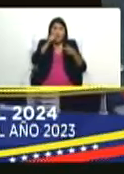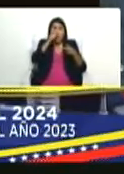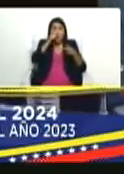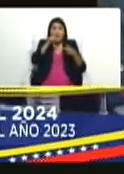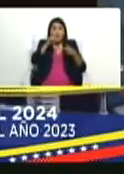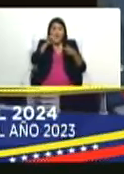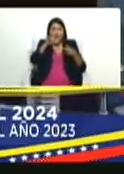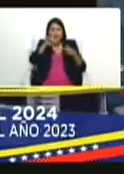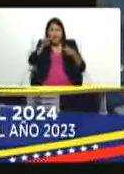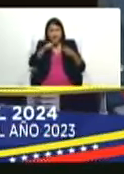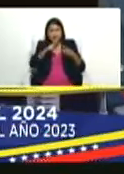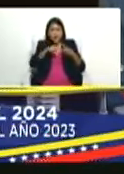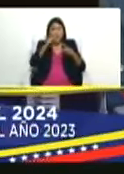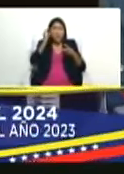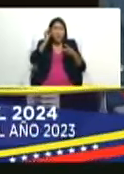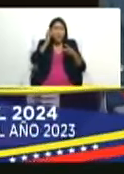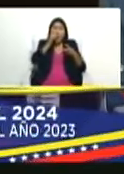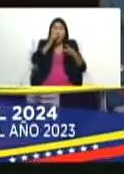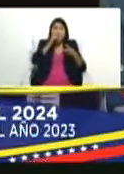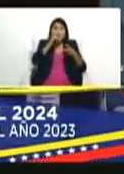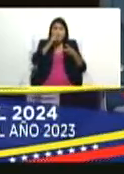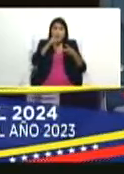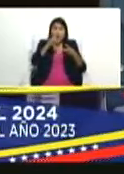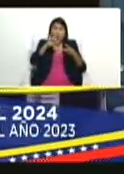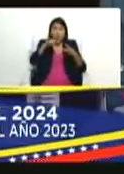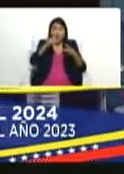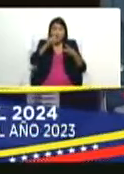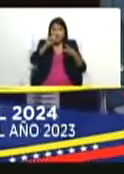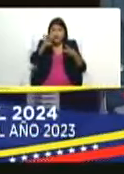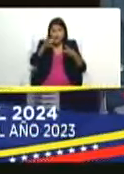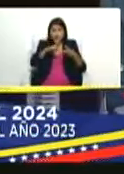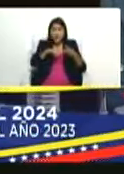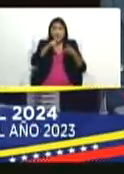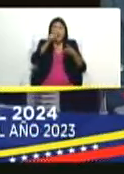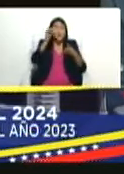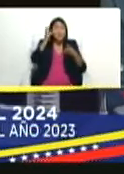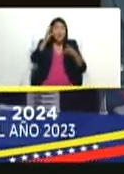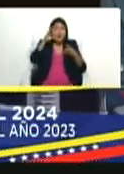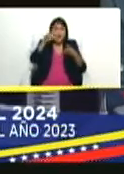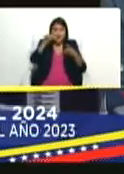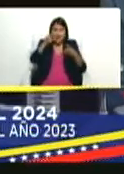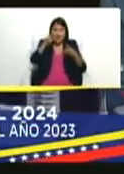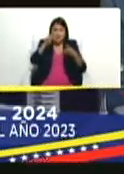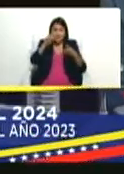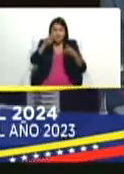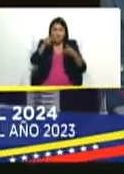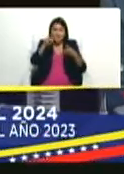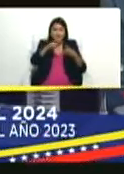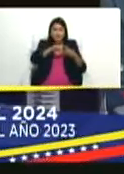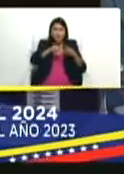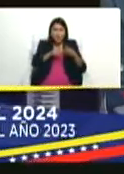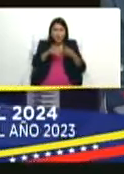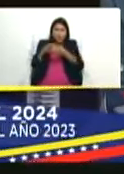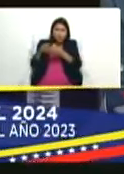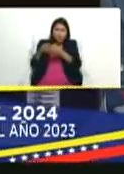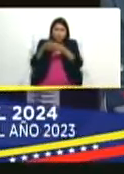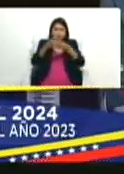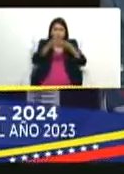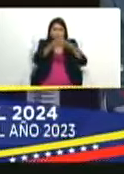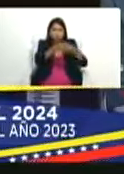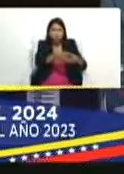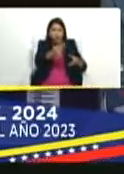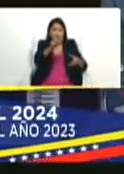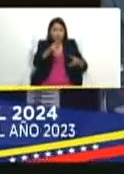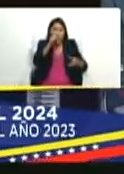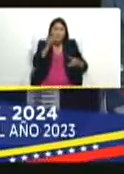Elías Vitar, magistrado José Luis Gutiérrez y magistrada Carmen Alves, para que por favor acompañen al orador